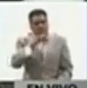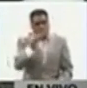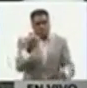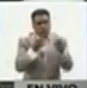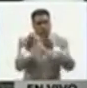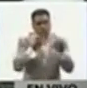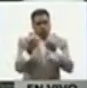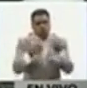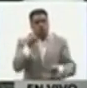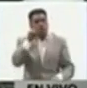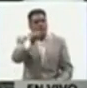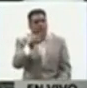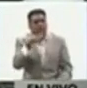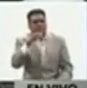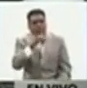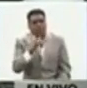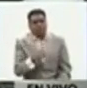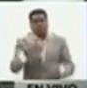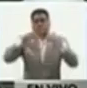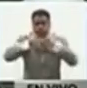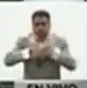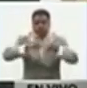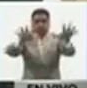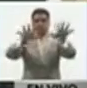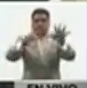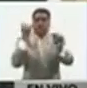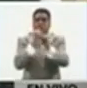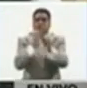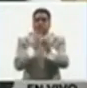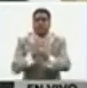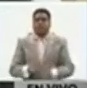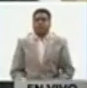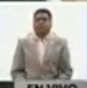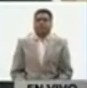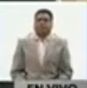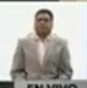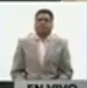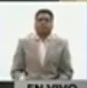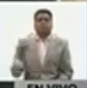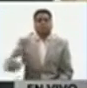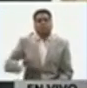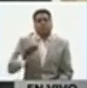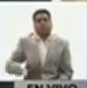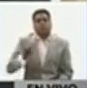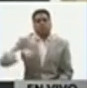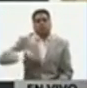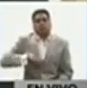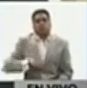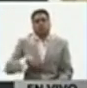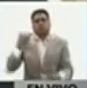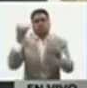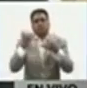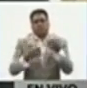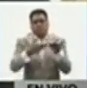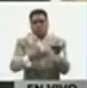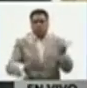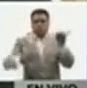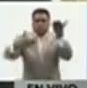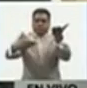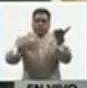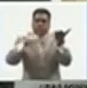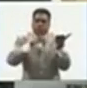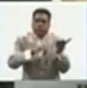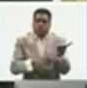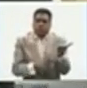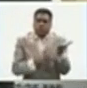entre comillas, información que se transmite en estos medios digitales. Bueno, es muy importante esta observación. Nosotros acabamos de culminar y presentar al país un informe en Conatel,